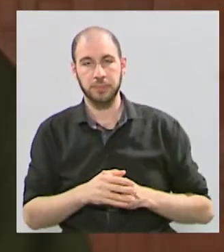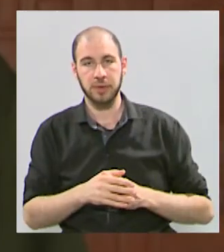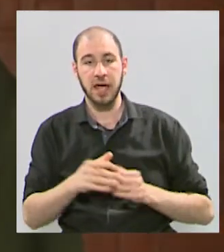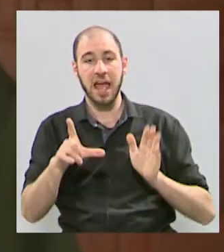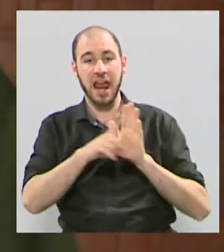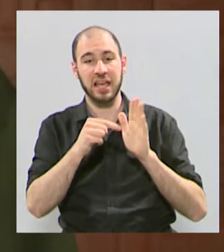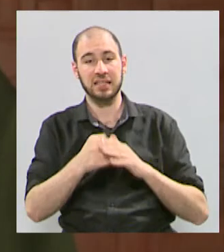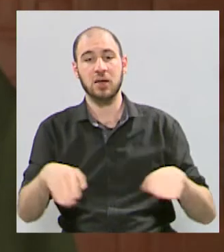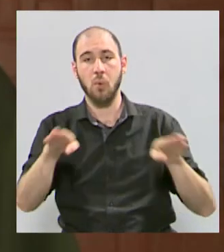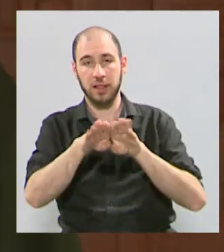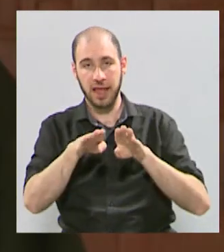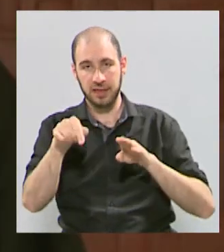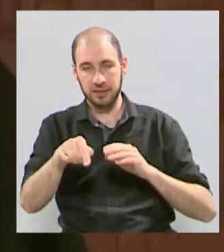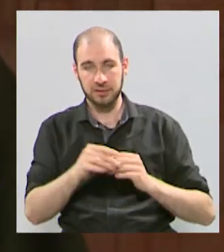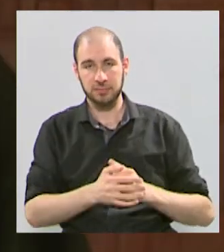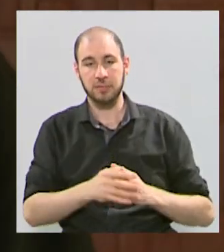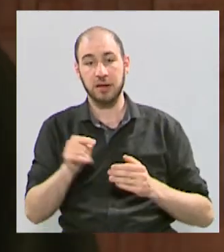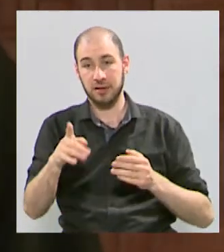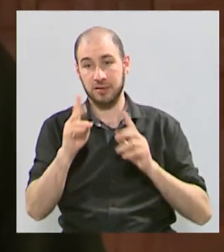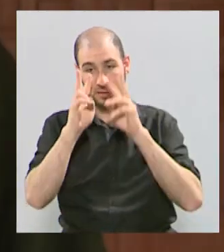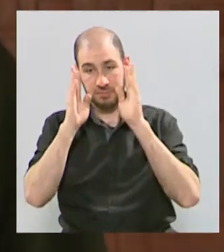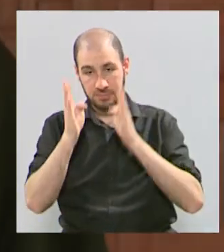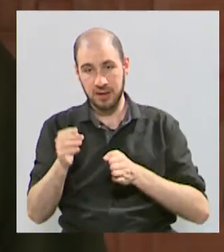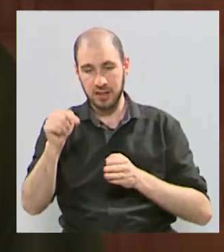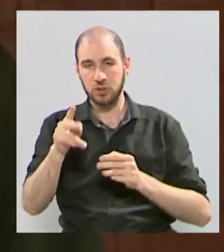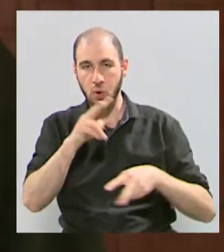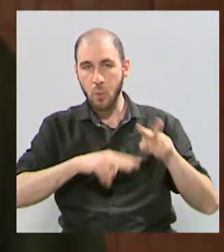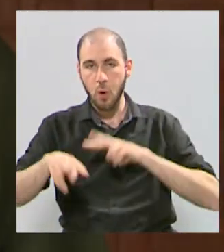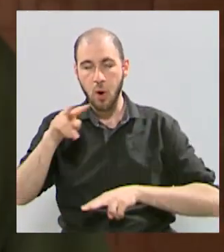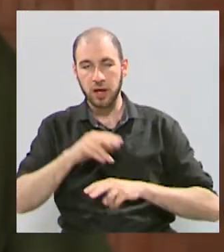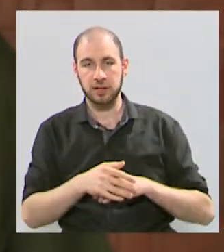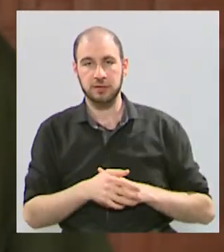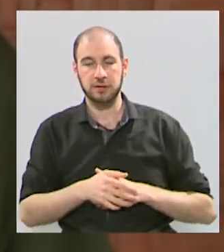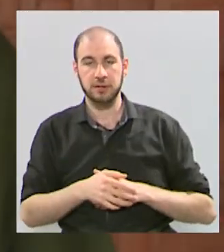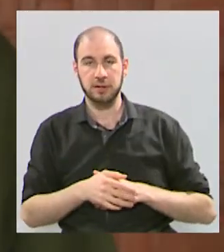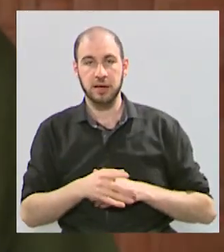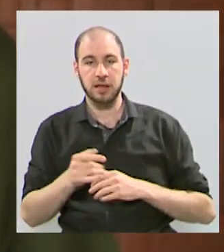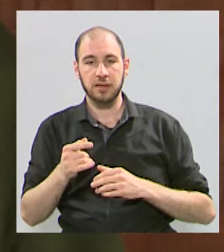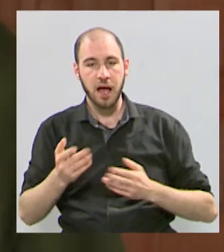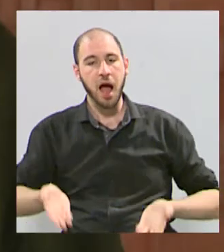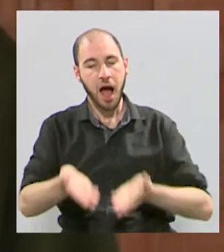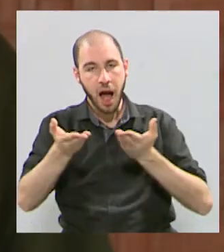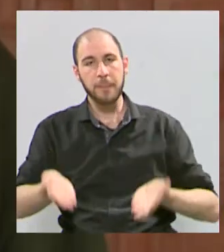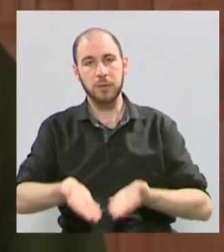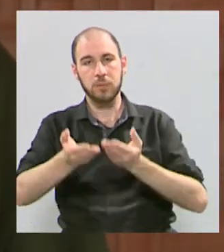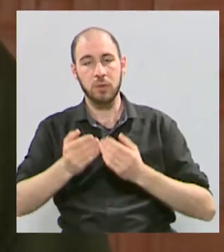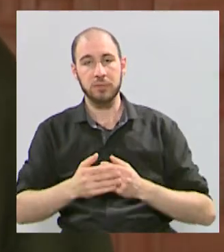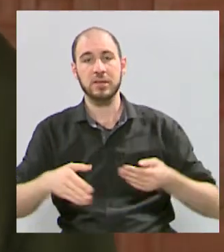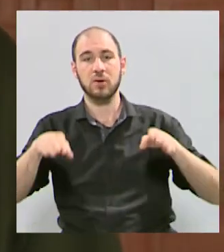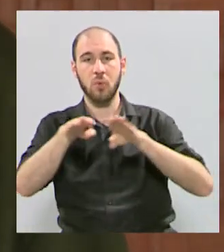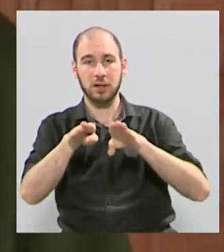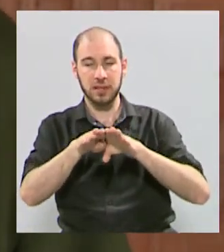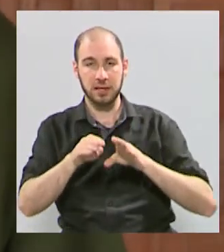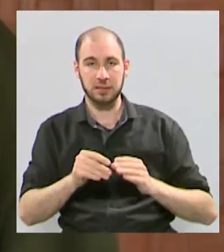que esta ley de paridad de género se inscribe en eso, estamos buscando que se aliente, se promueva la